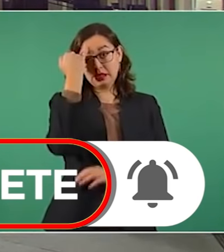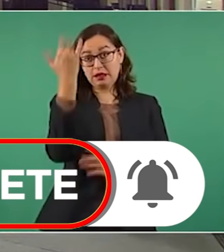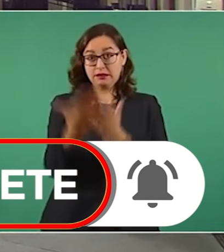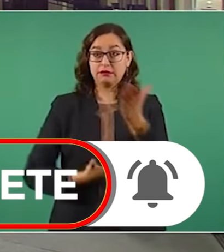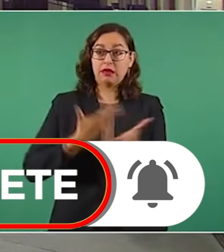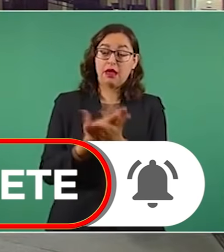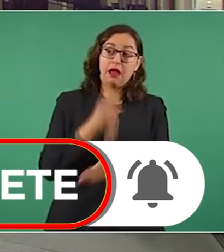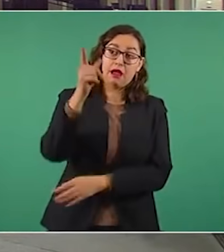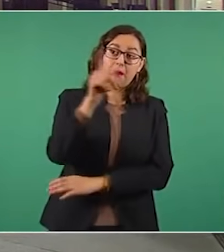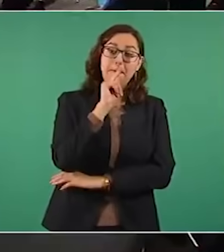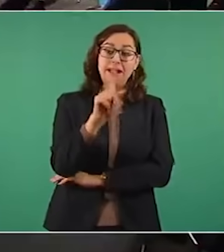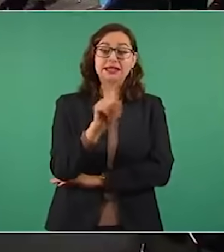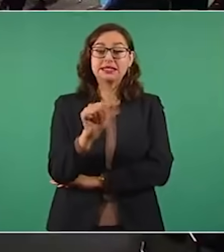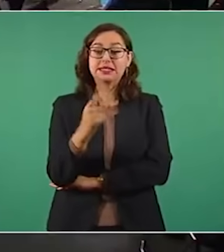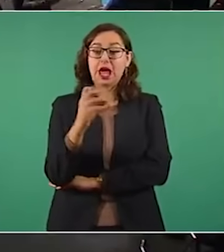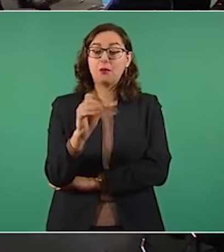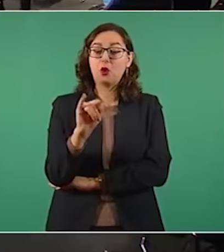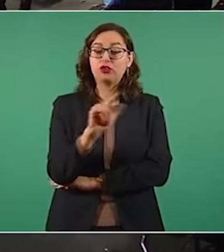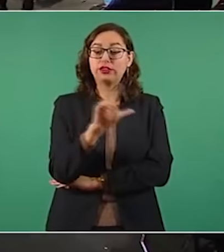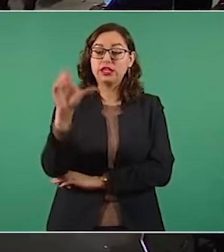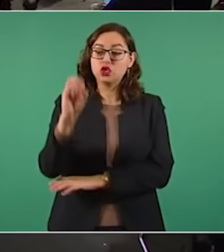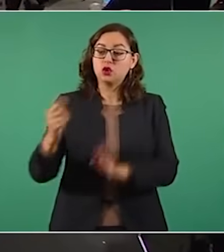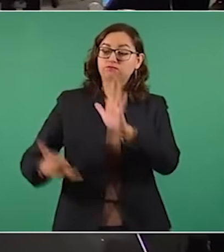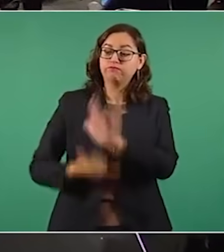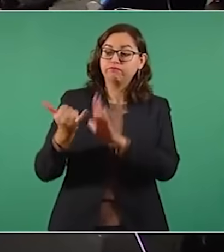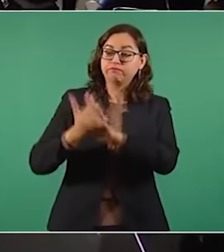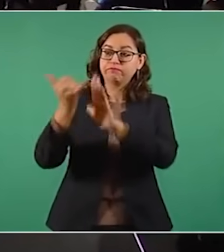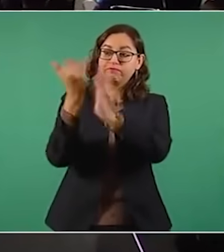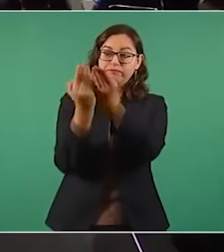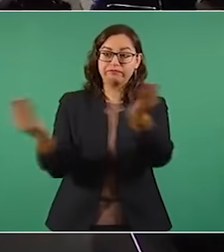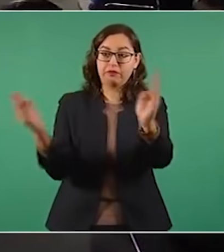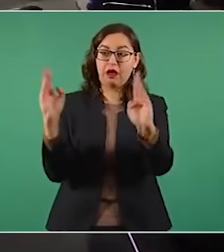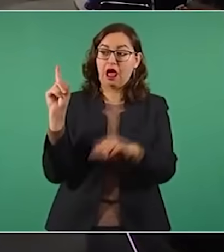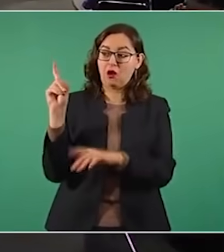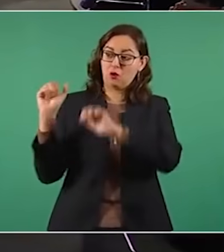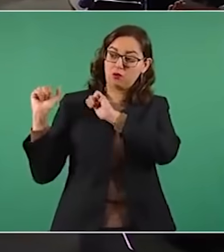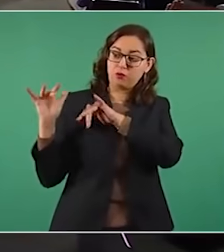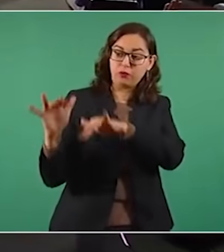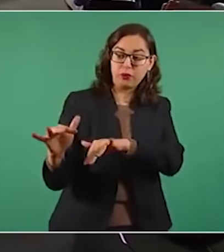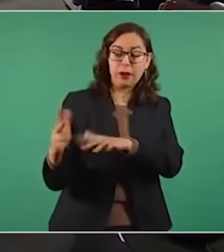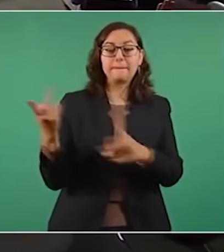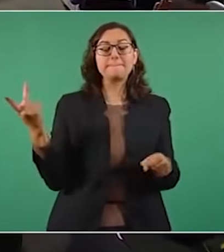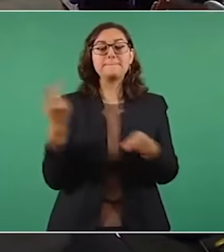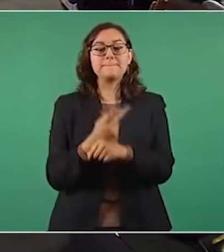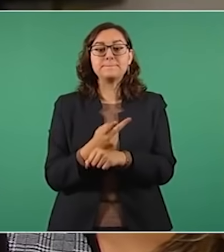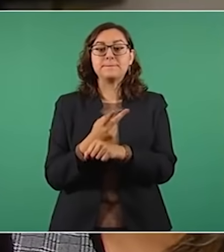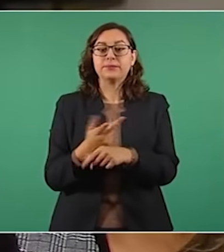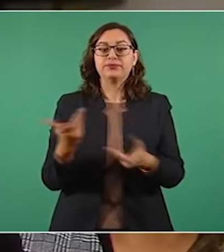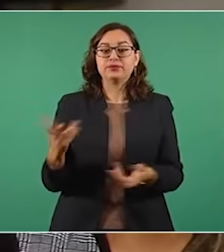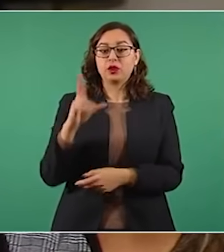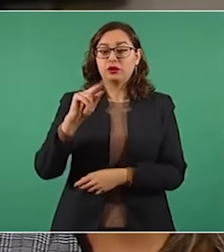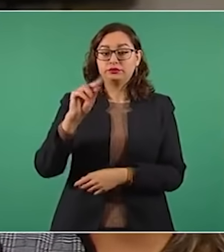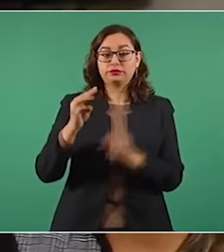Zapotillo, que está en construcción en los Altos de Jalisco, y dicha propuesta plantea dejar la cortinilla de la presa a 80